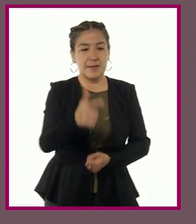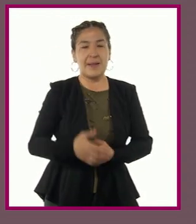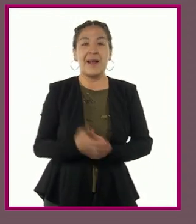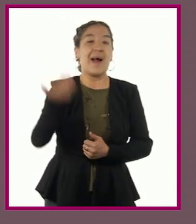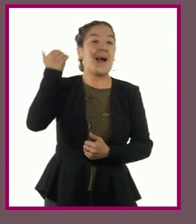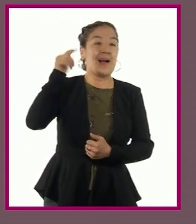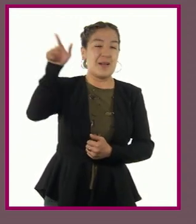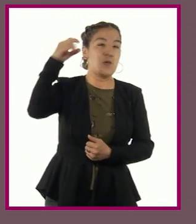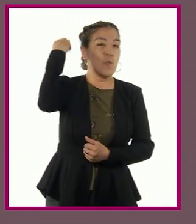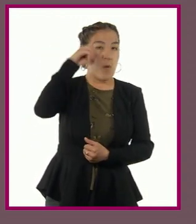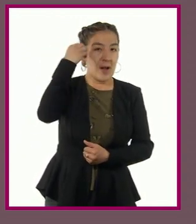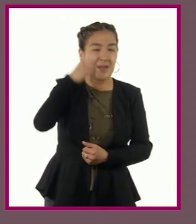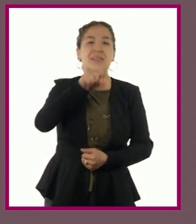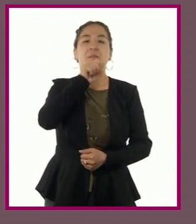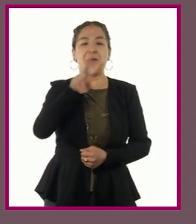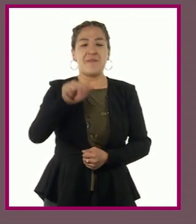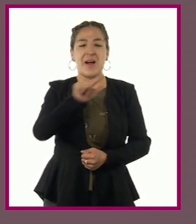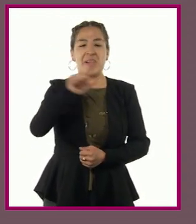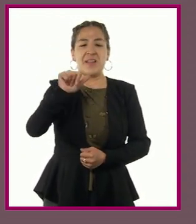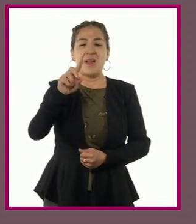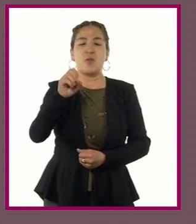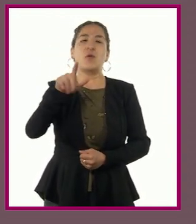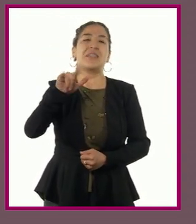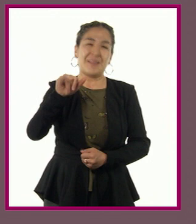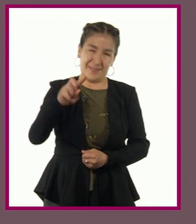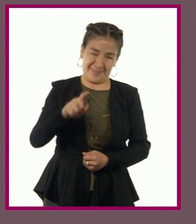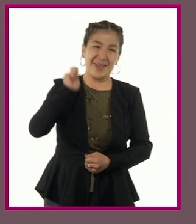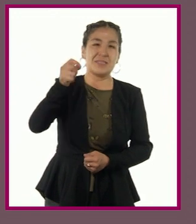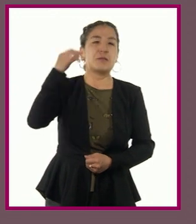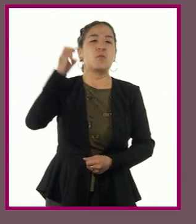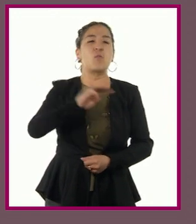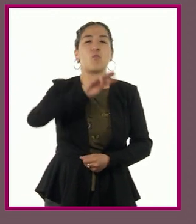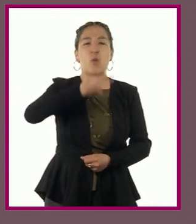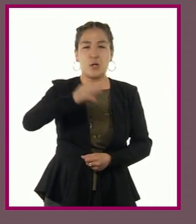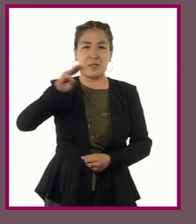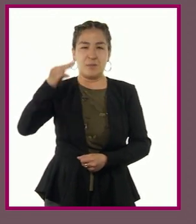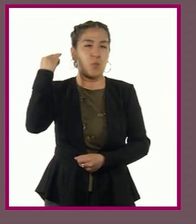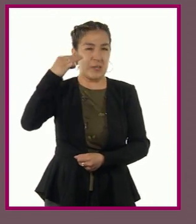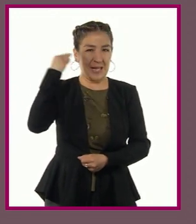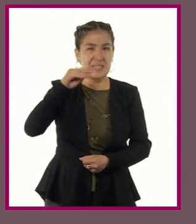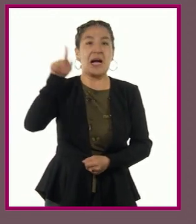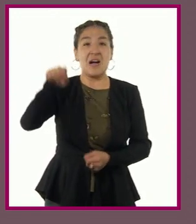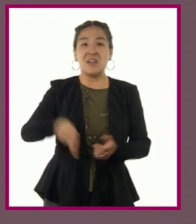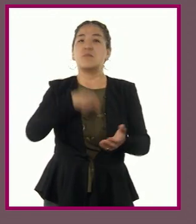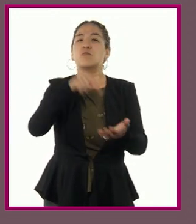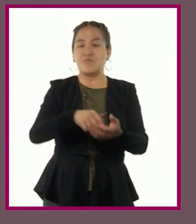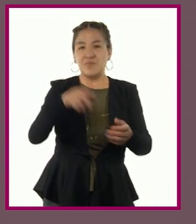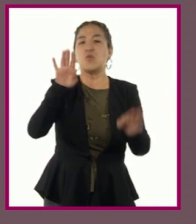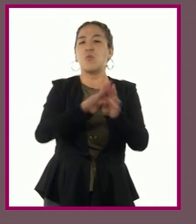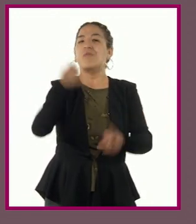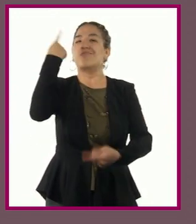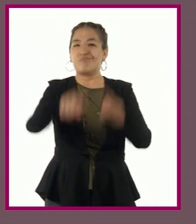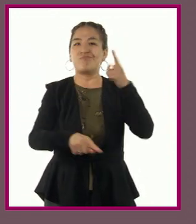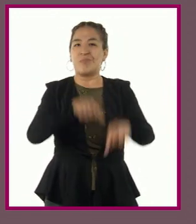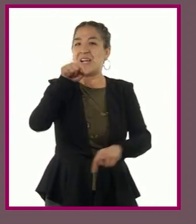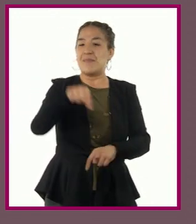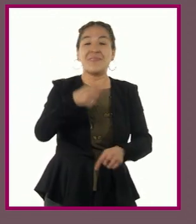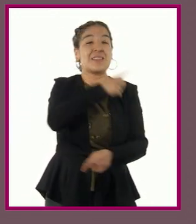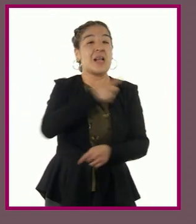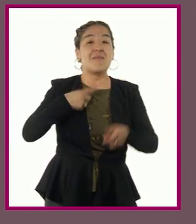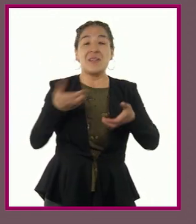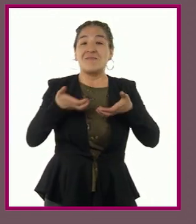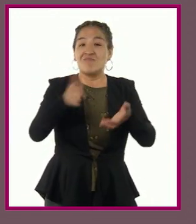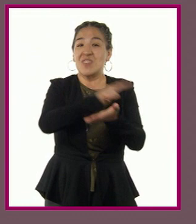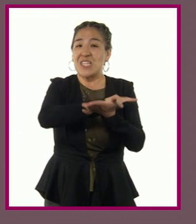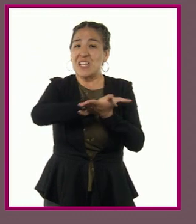en Oaxaca y Valladolid, hoy Morelia, se vieron beneficiadas con esta política e incluso muchas